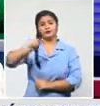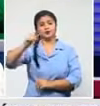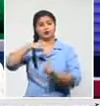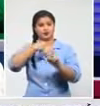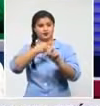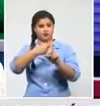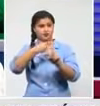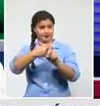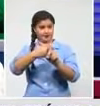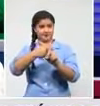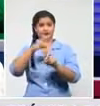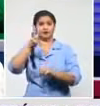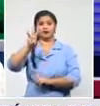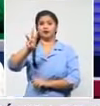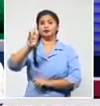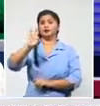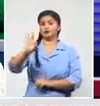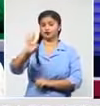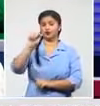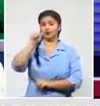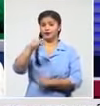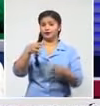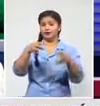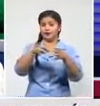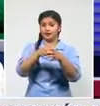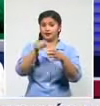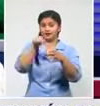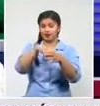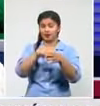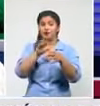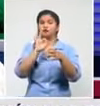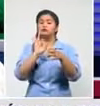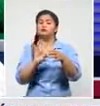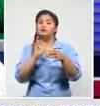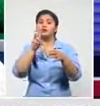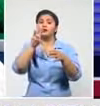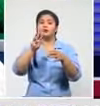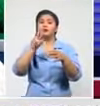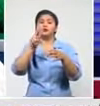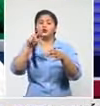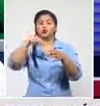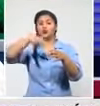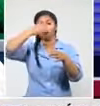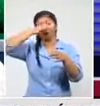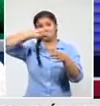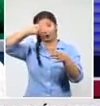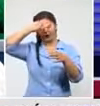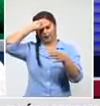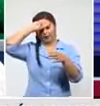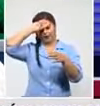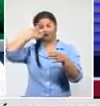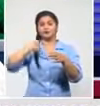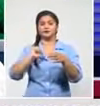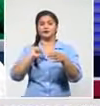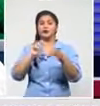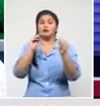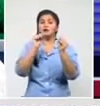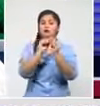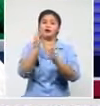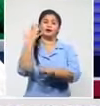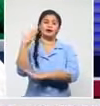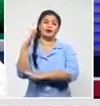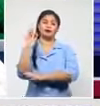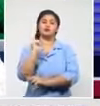COVID-19. De estos 38, 32 son cubanos y 6 son